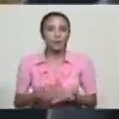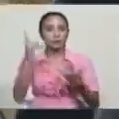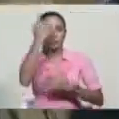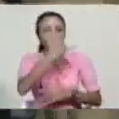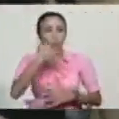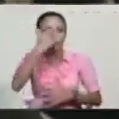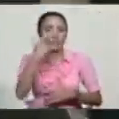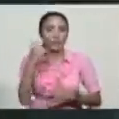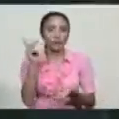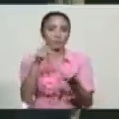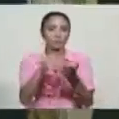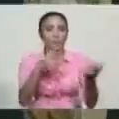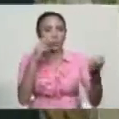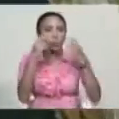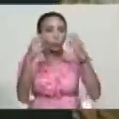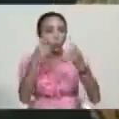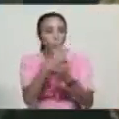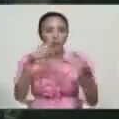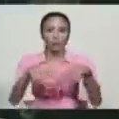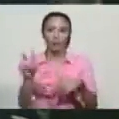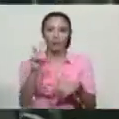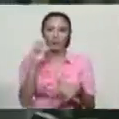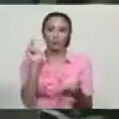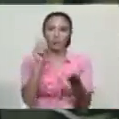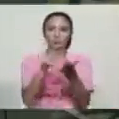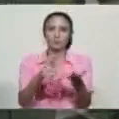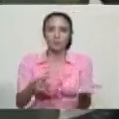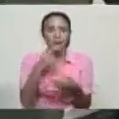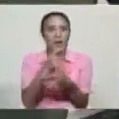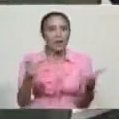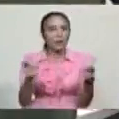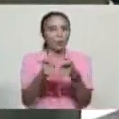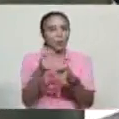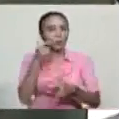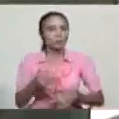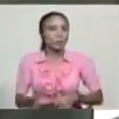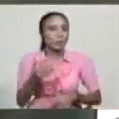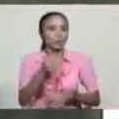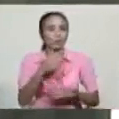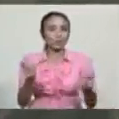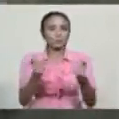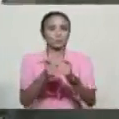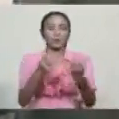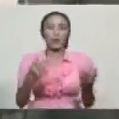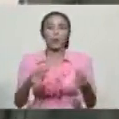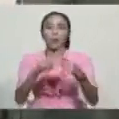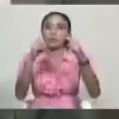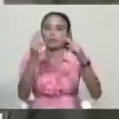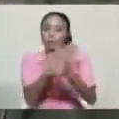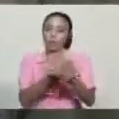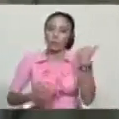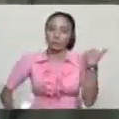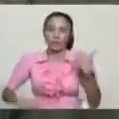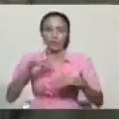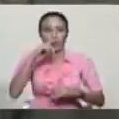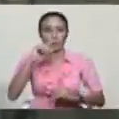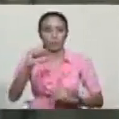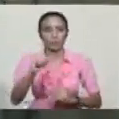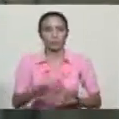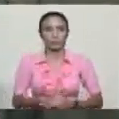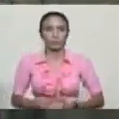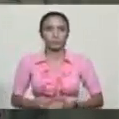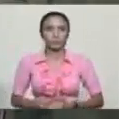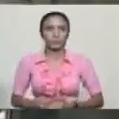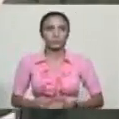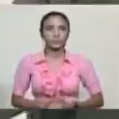que visitan la República Bolivariana de Venezuela. En este importante encuentro con el presidente de la República, Nicolás Maduro